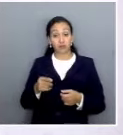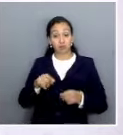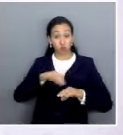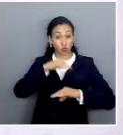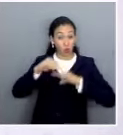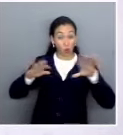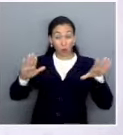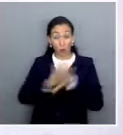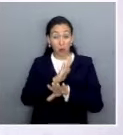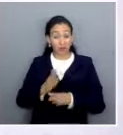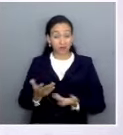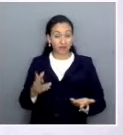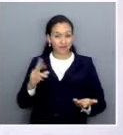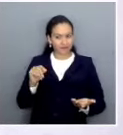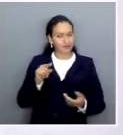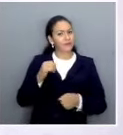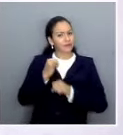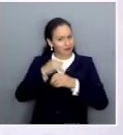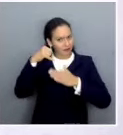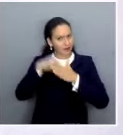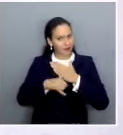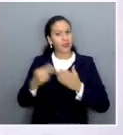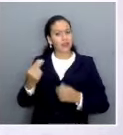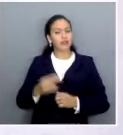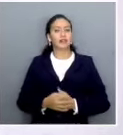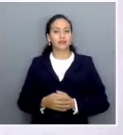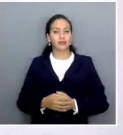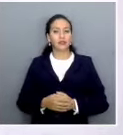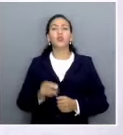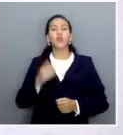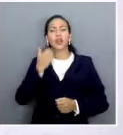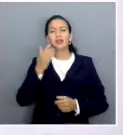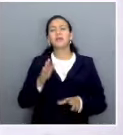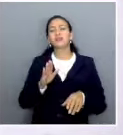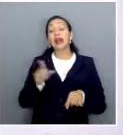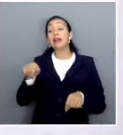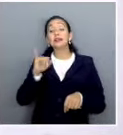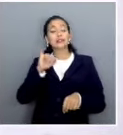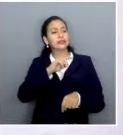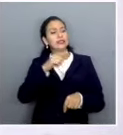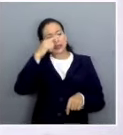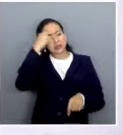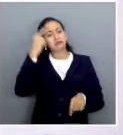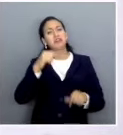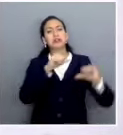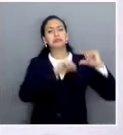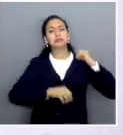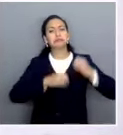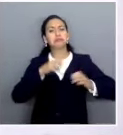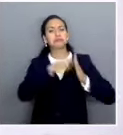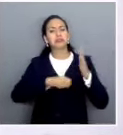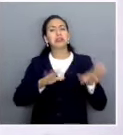fácil, no podemos empezar de cero. El contexto tan complejo que